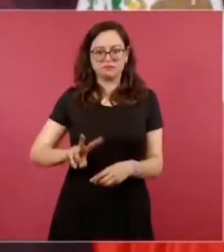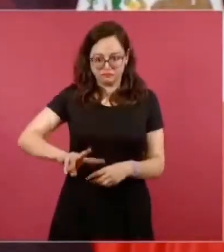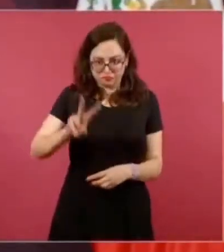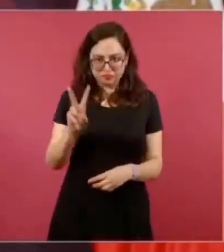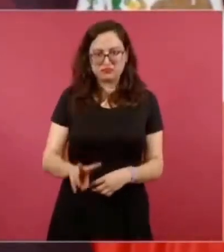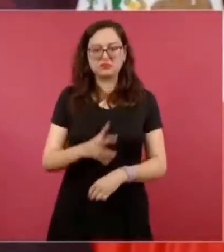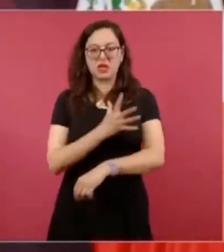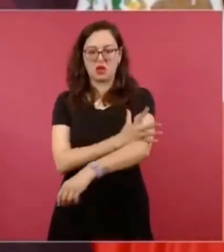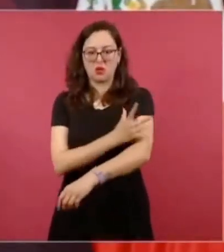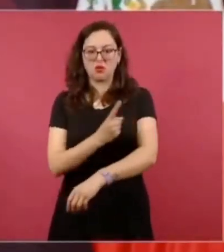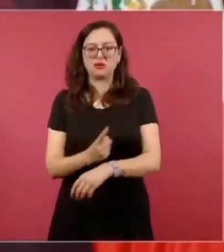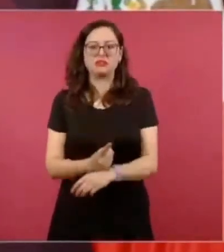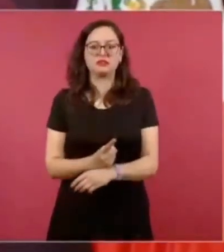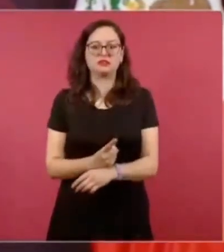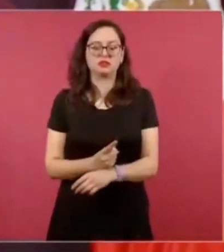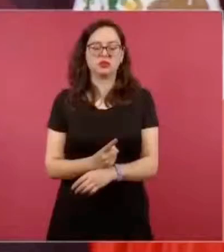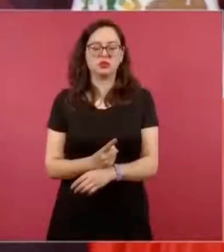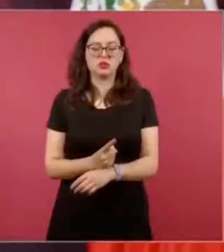verdaderamente